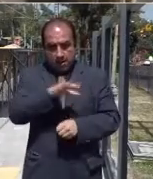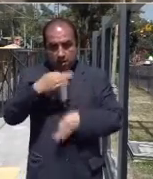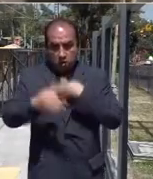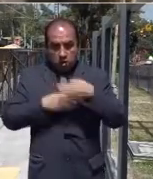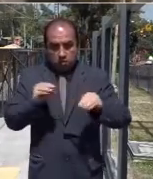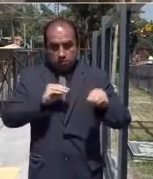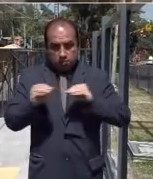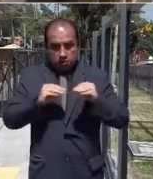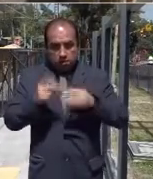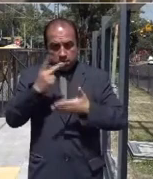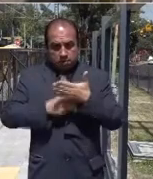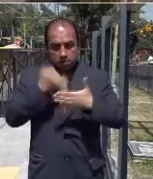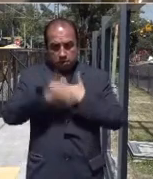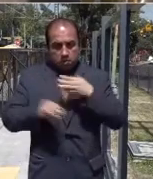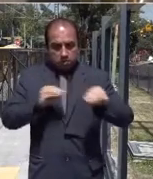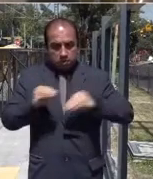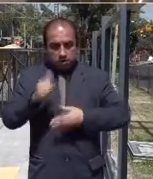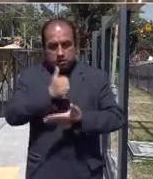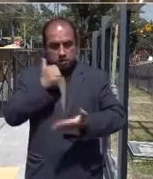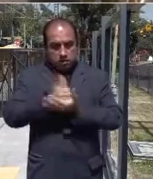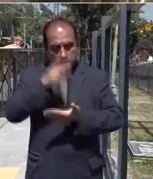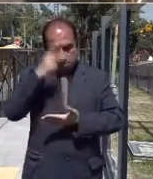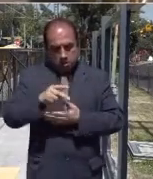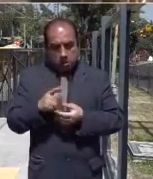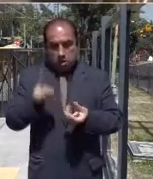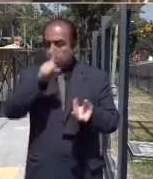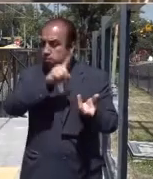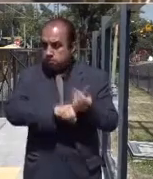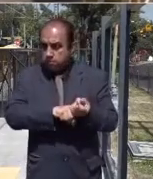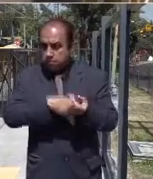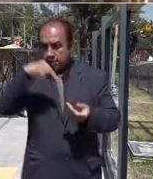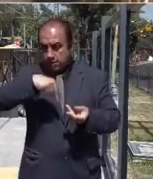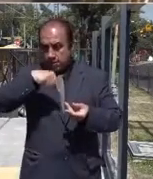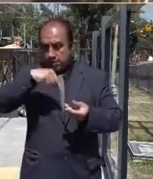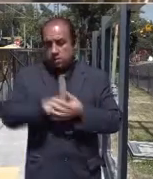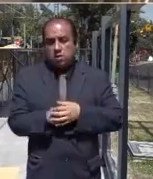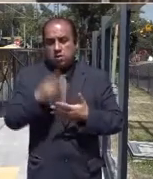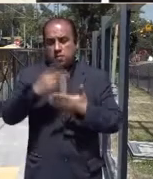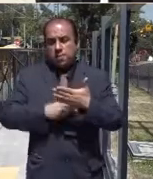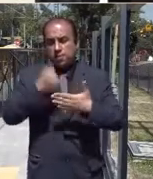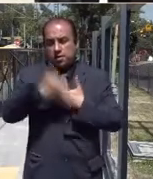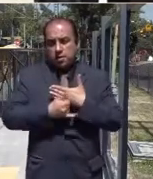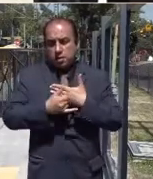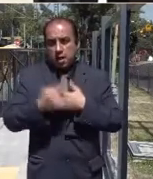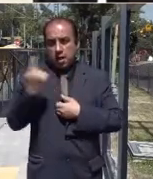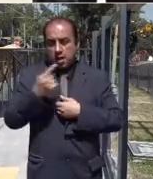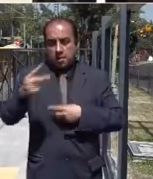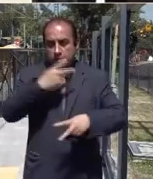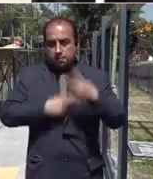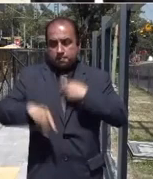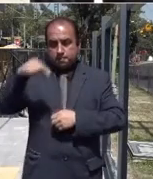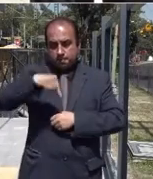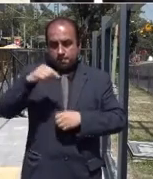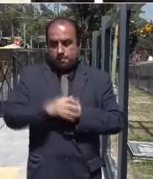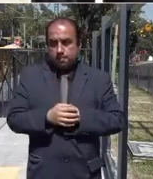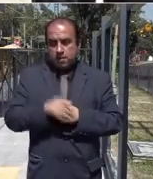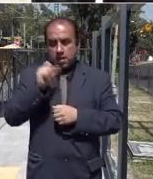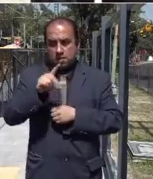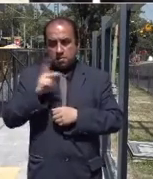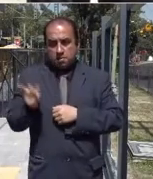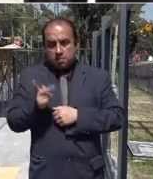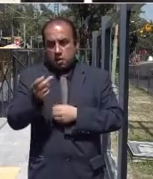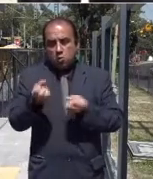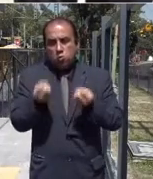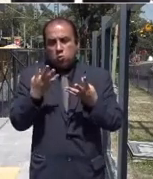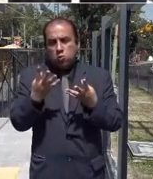movilidad, del proyecto de movilidad de la Ciudad de México y en particular de este proyecto al que asistimos hoy. También preguntarle